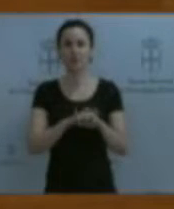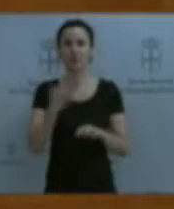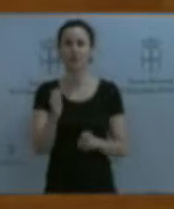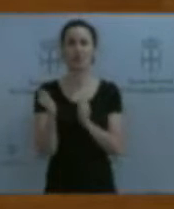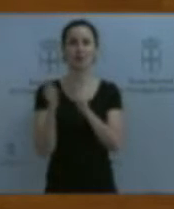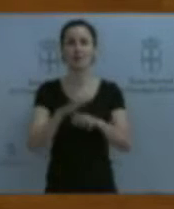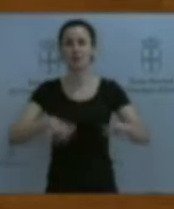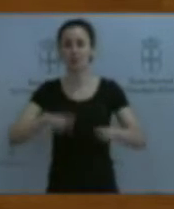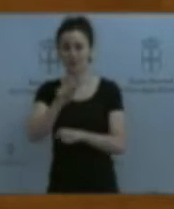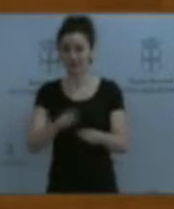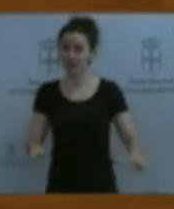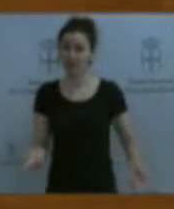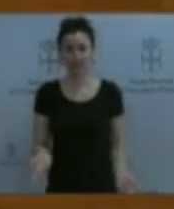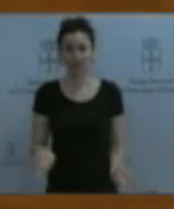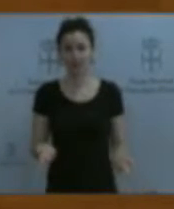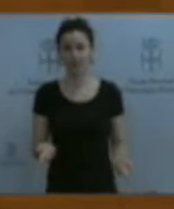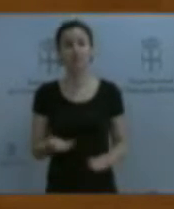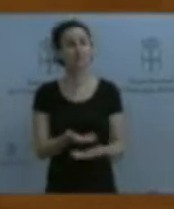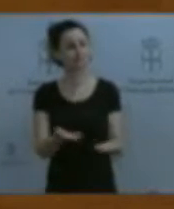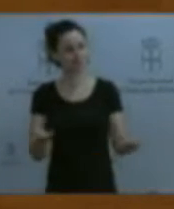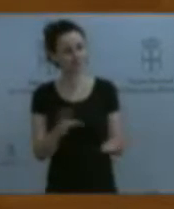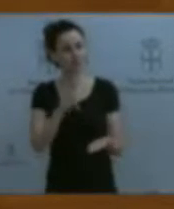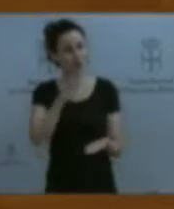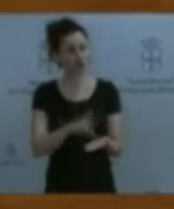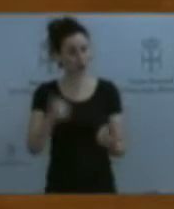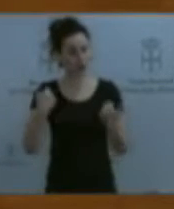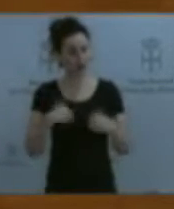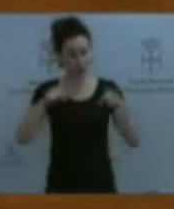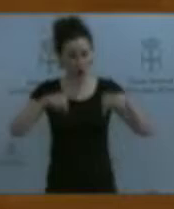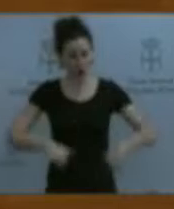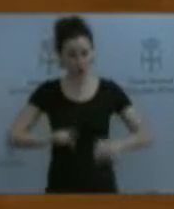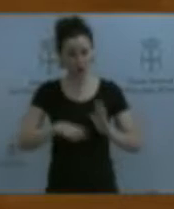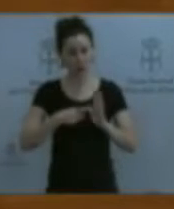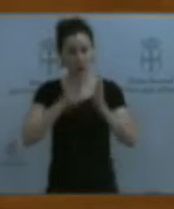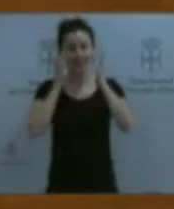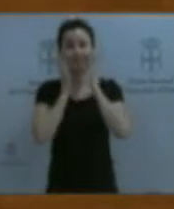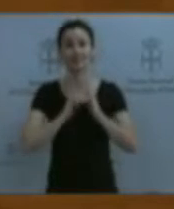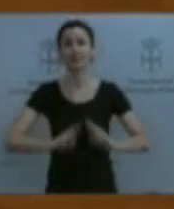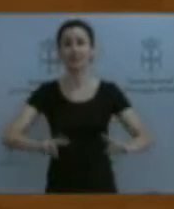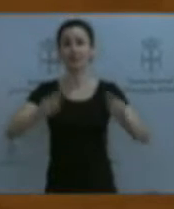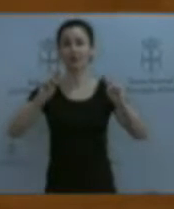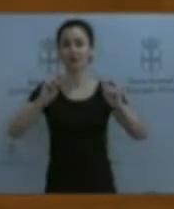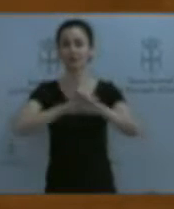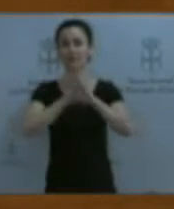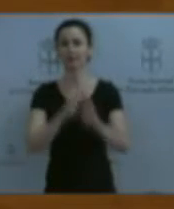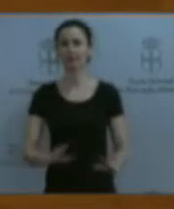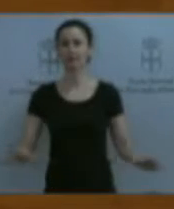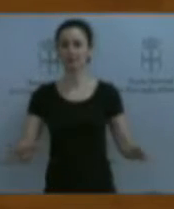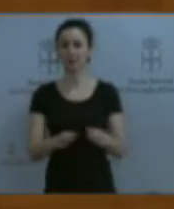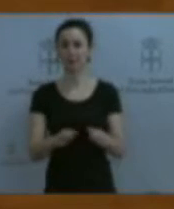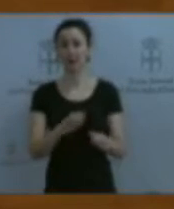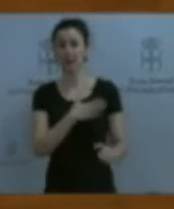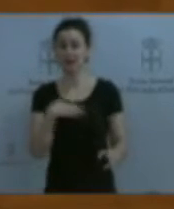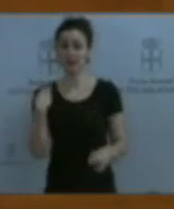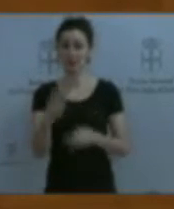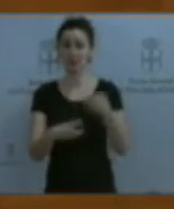mayoría de la ciudadanía. Señorías, una vez superado el rodillo de totalidad de hoy, nuestro grupo intentará, por último, modificar este proyecto de ley